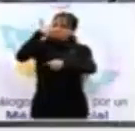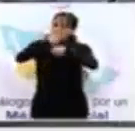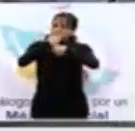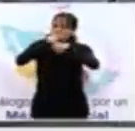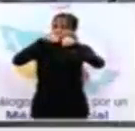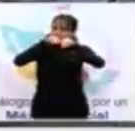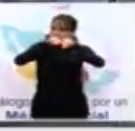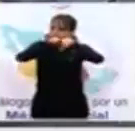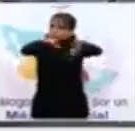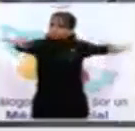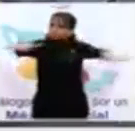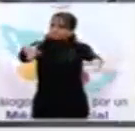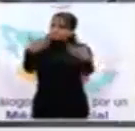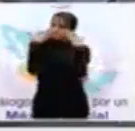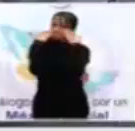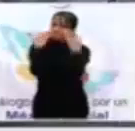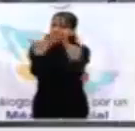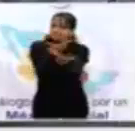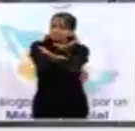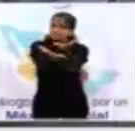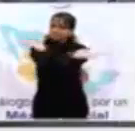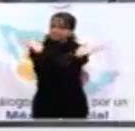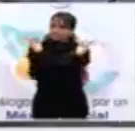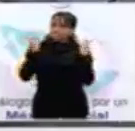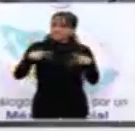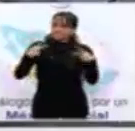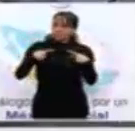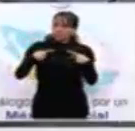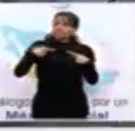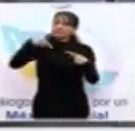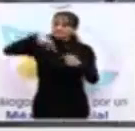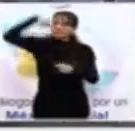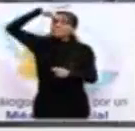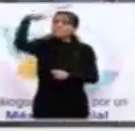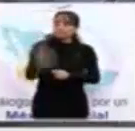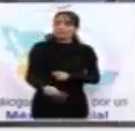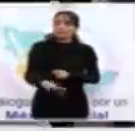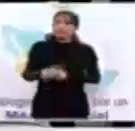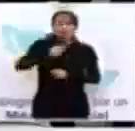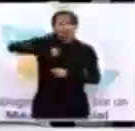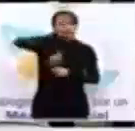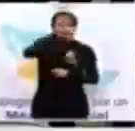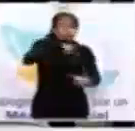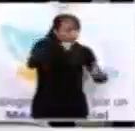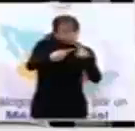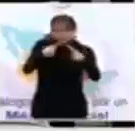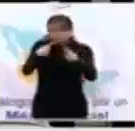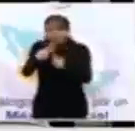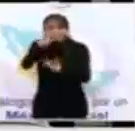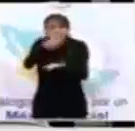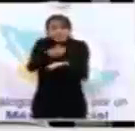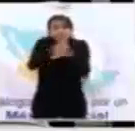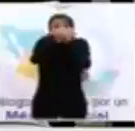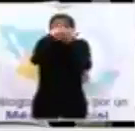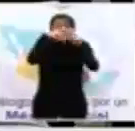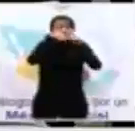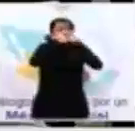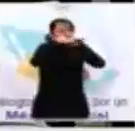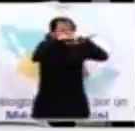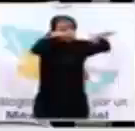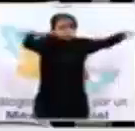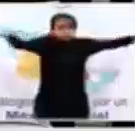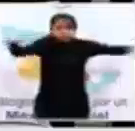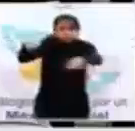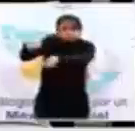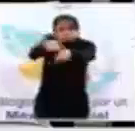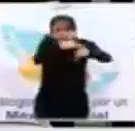del Congreso. Vamos a llegar a muchos lugares de tal manera que sus reflexiones, sus experiencias que